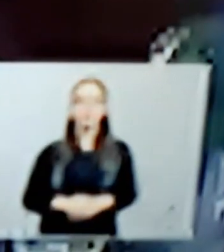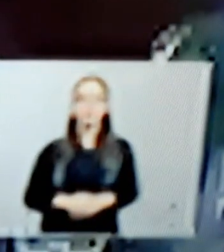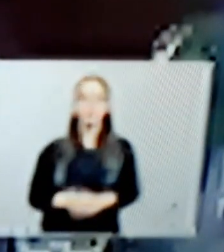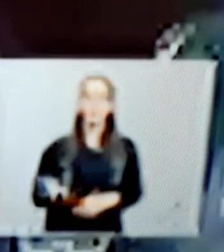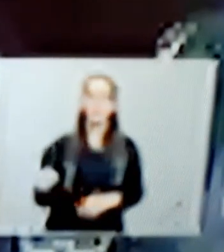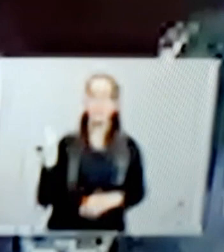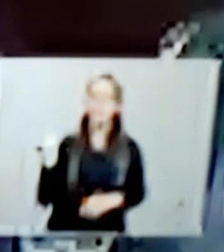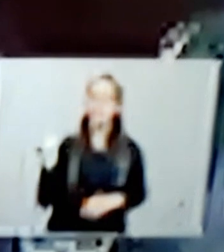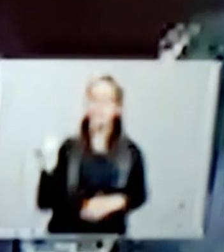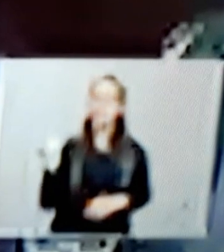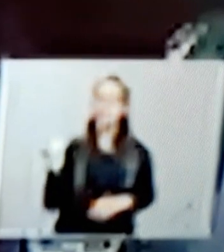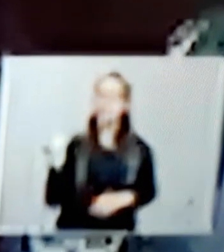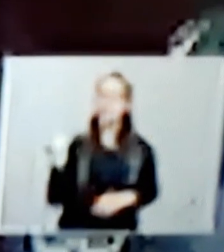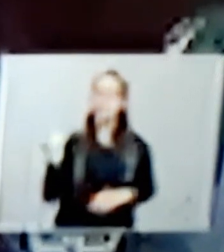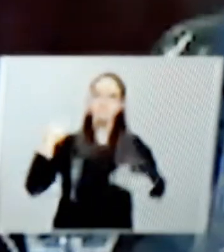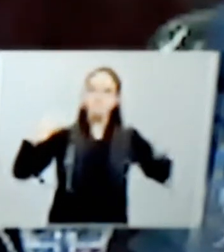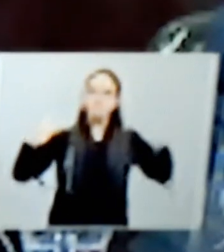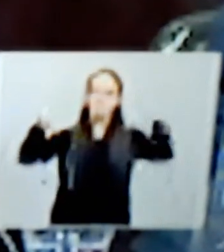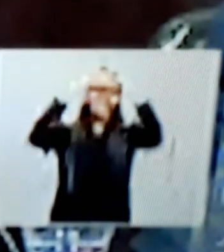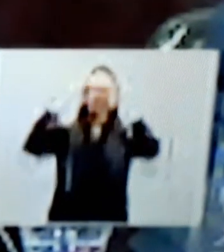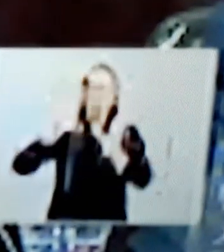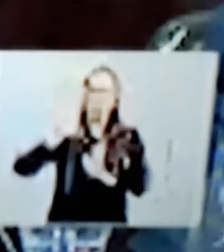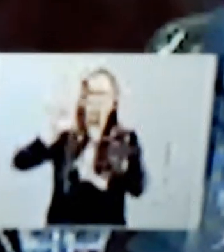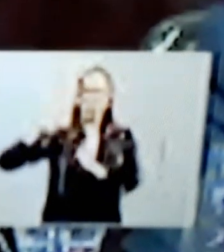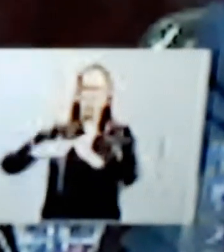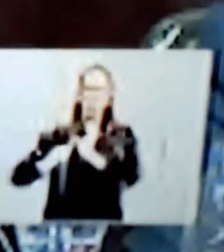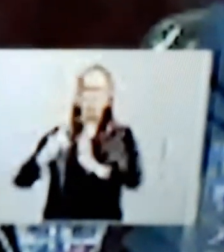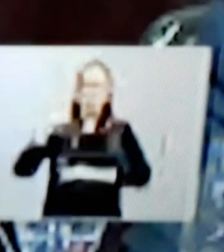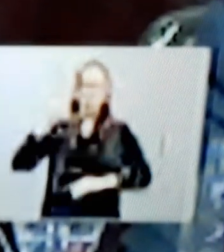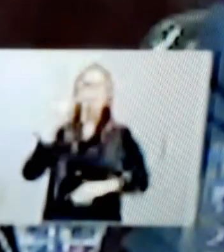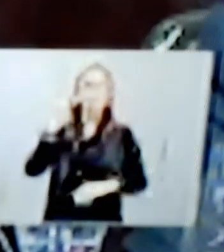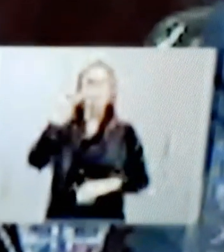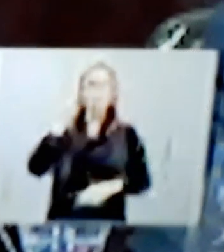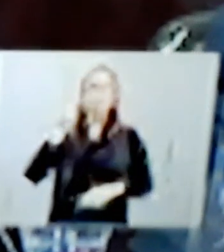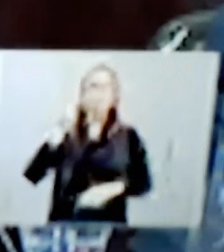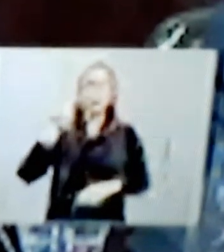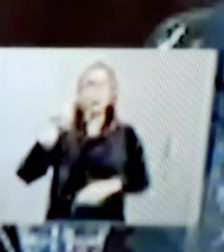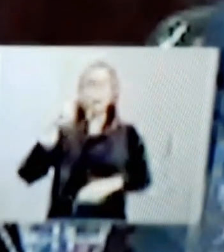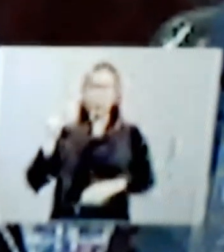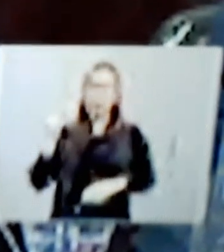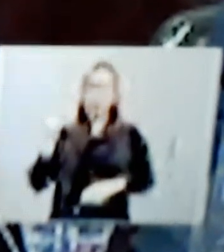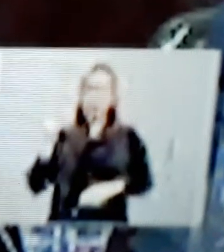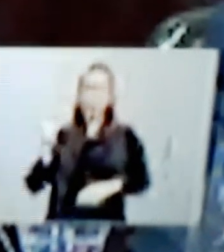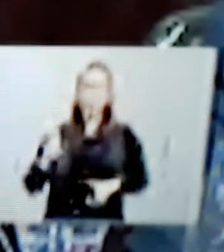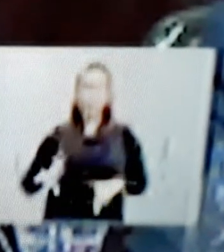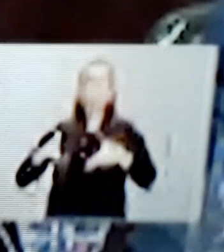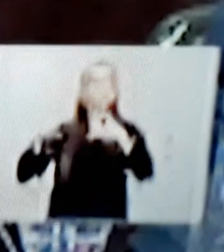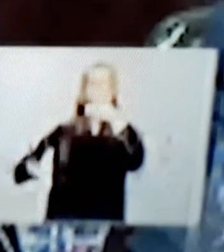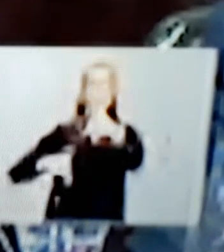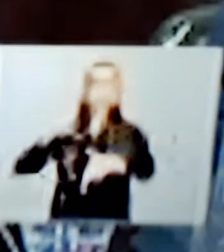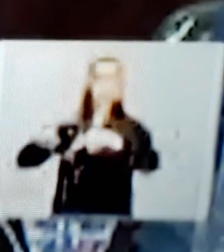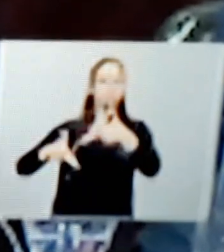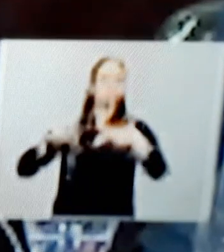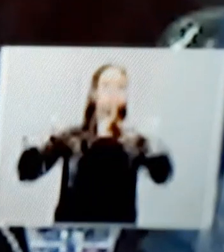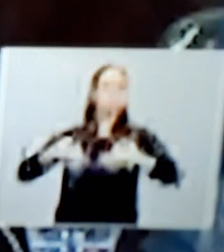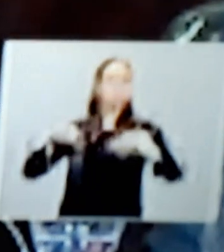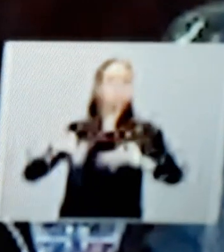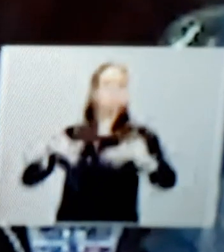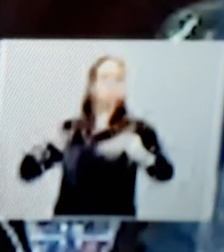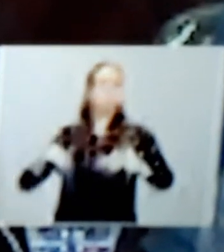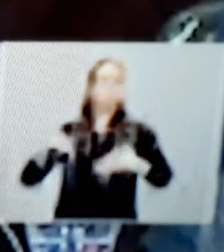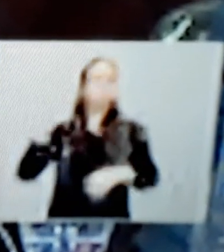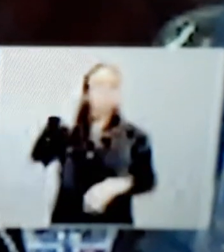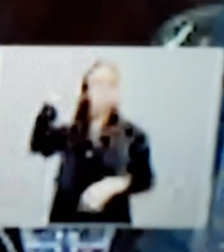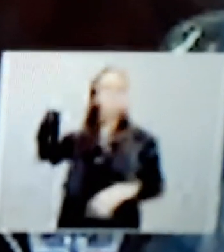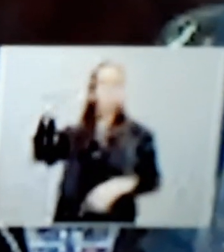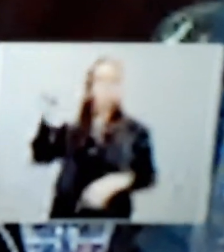Ayer, el arzobispo de Buenos Aires, García Cuerva, expresó de manera muy elocuente y oportuna una idea